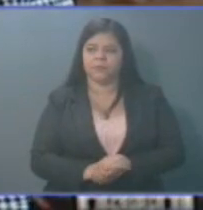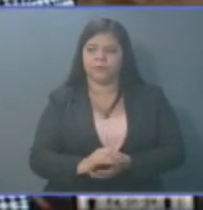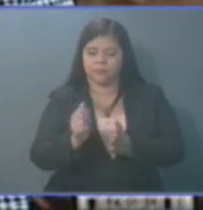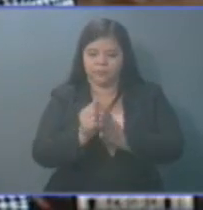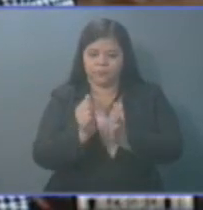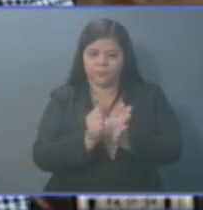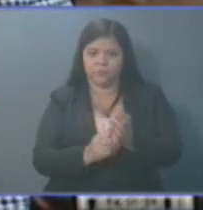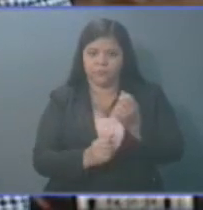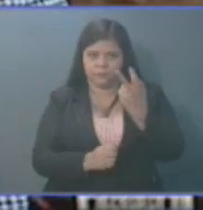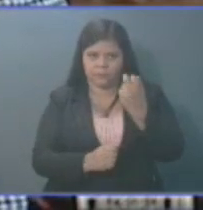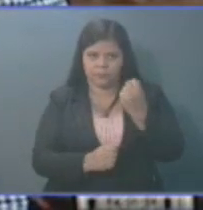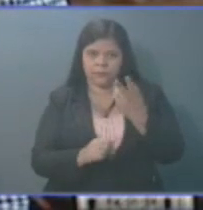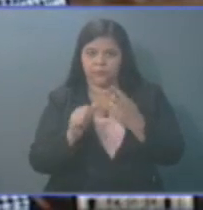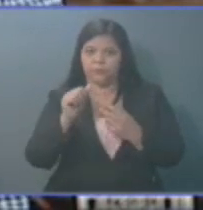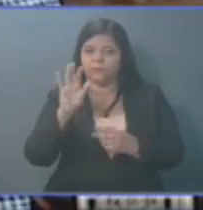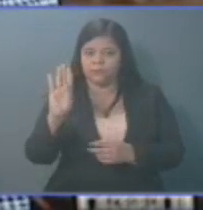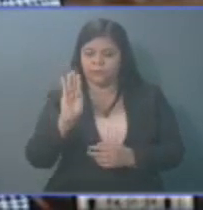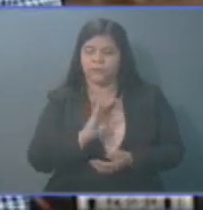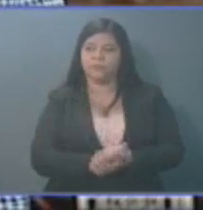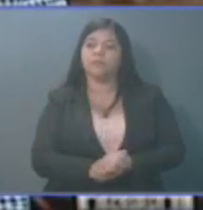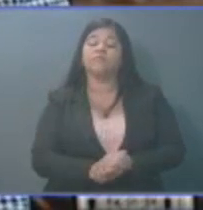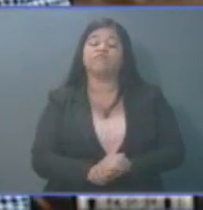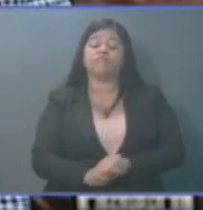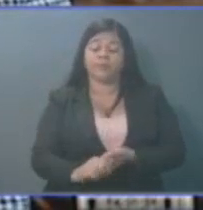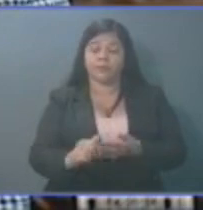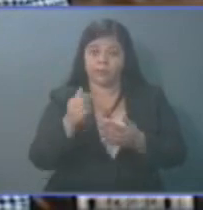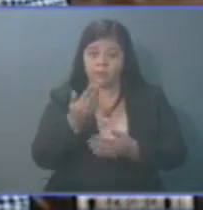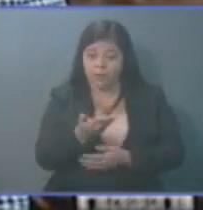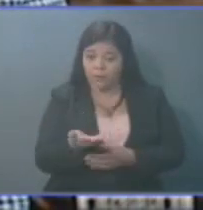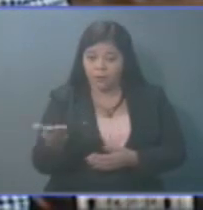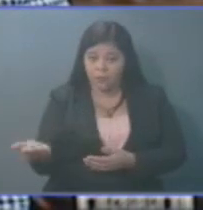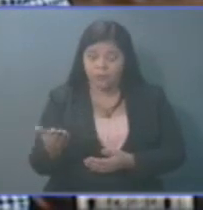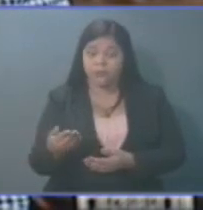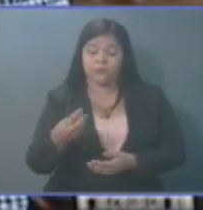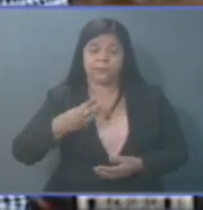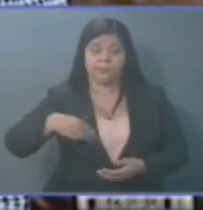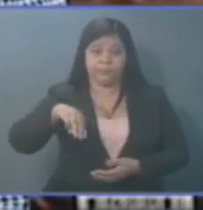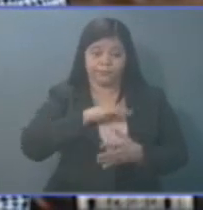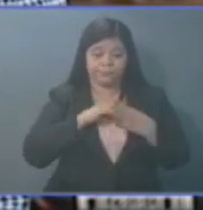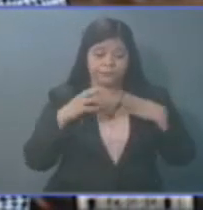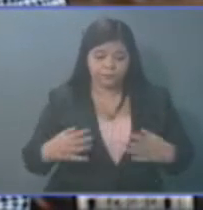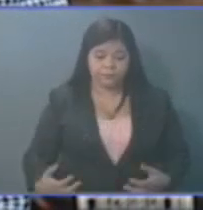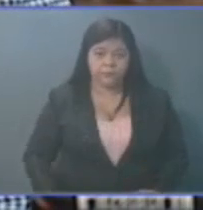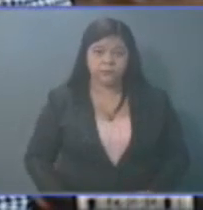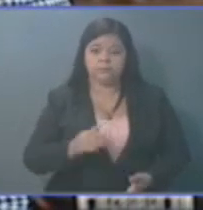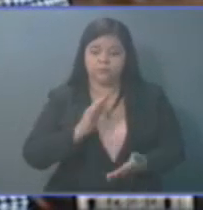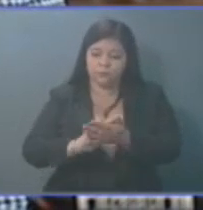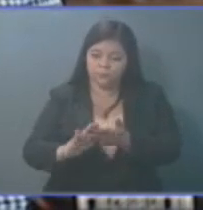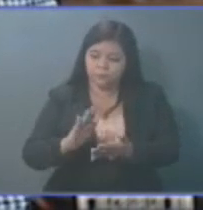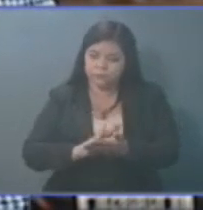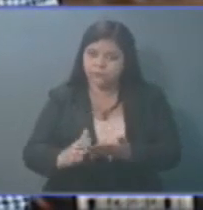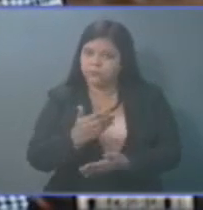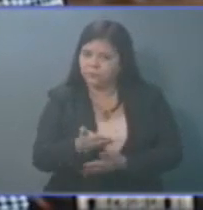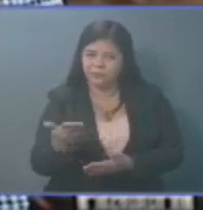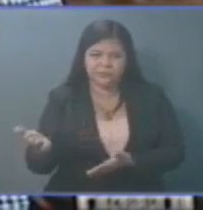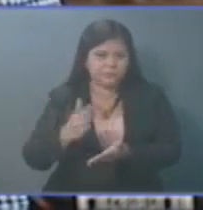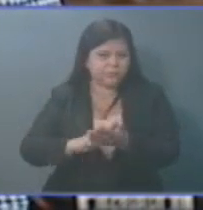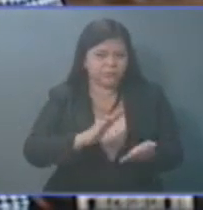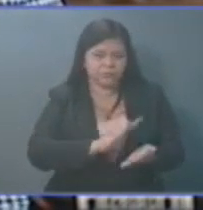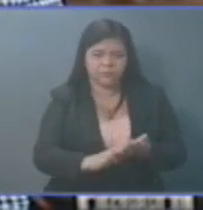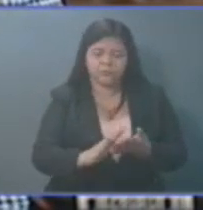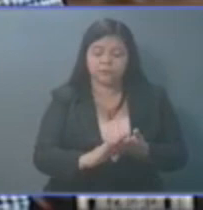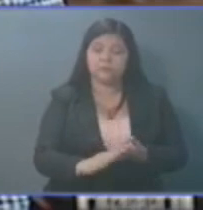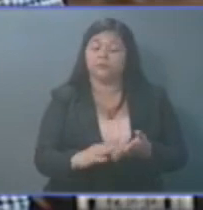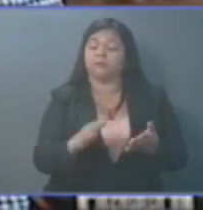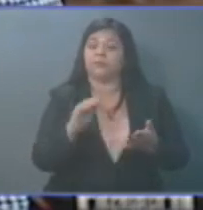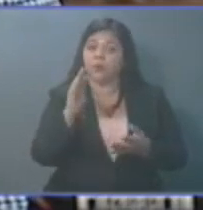Artículo 12B. Los bienes adquiridos por el Ministerio de Gobernación y Desarrollo Territorial con